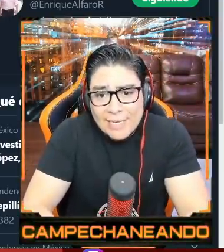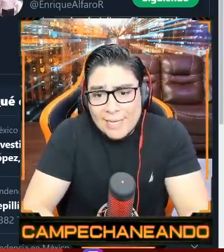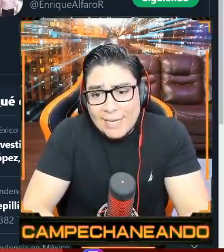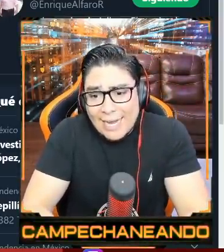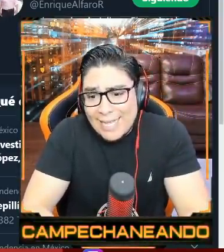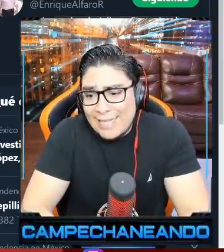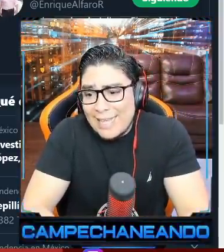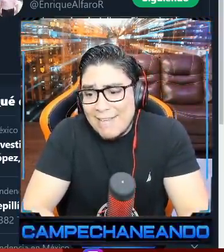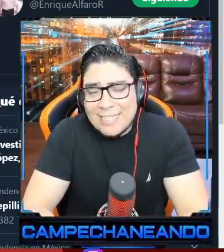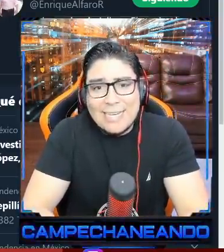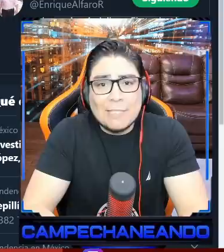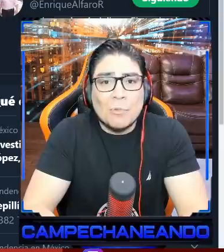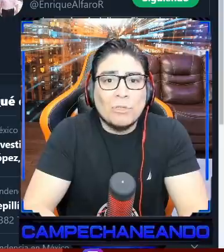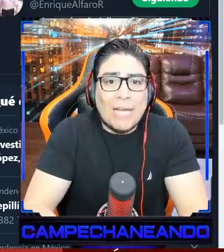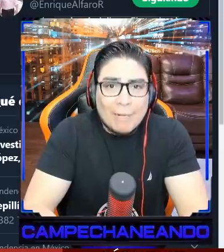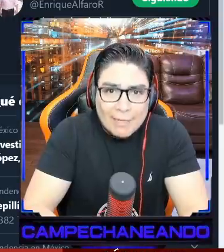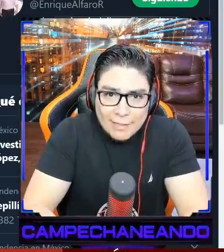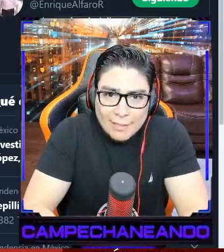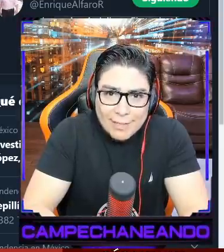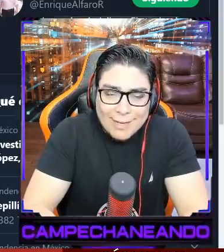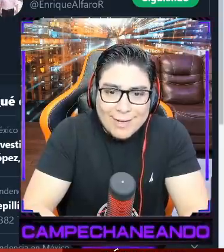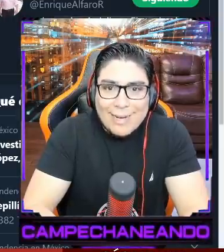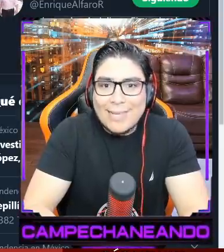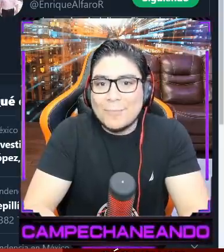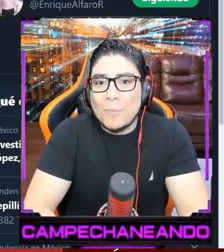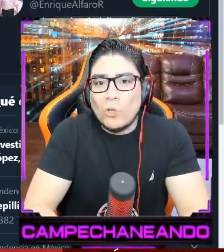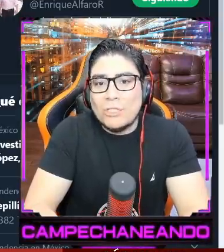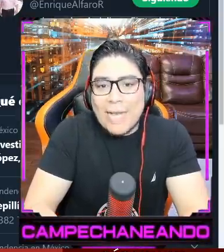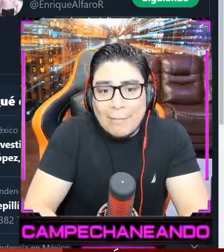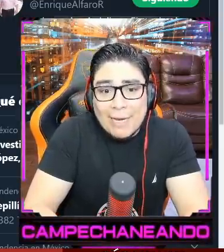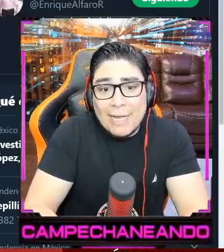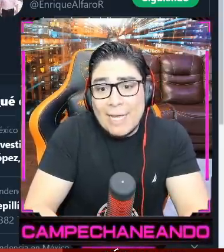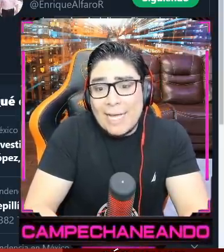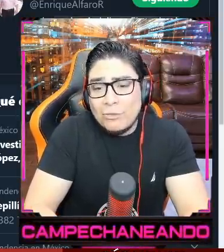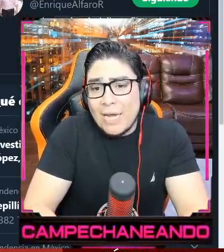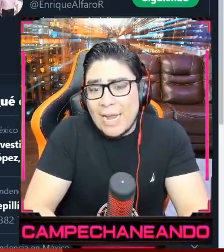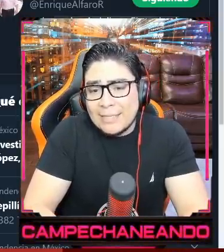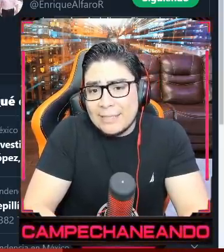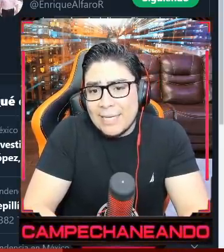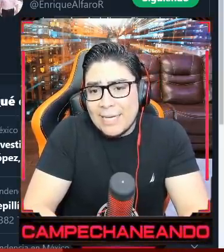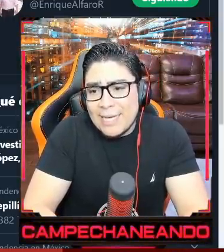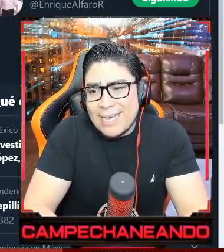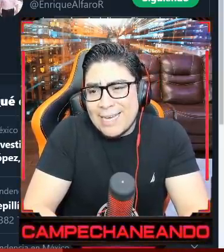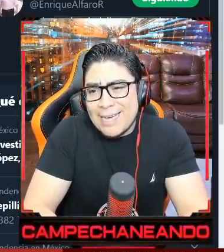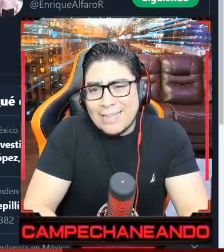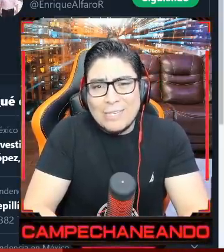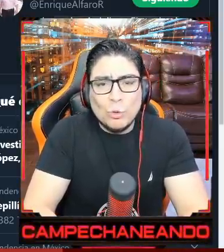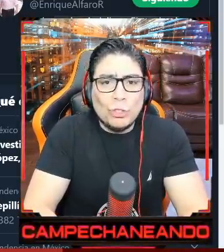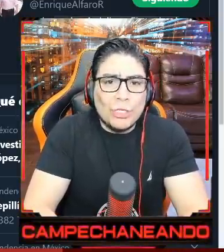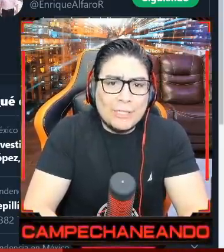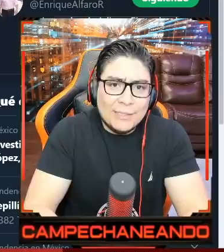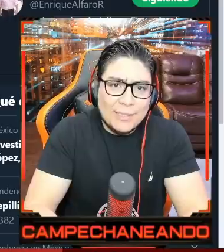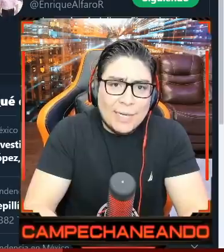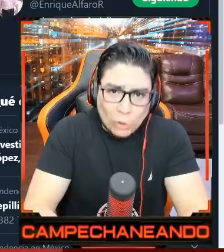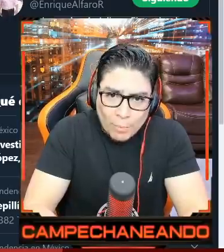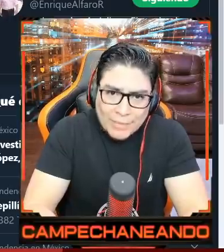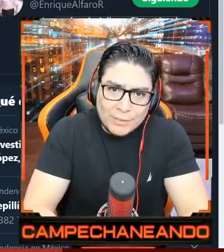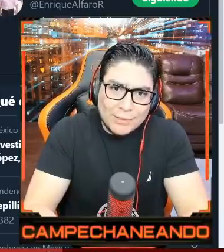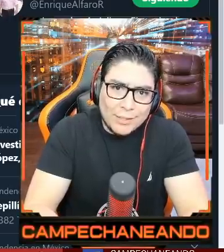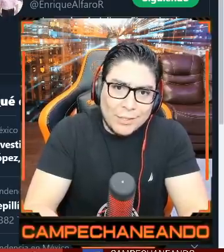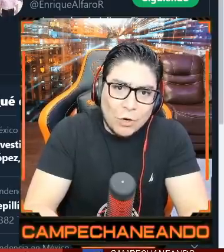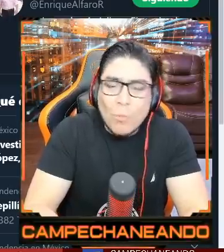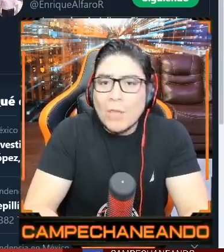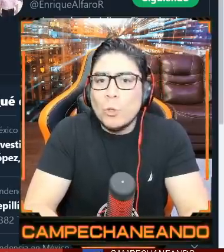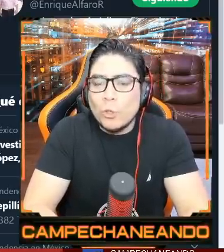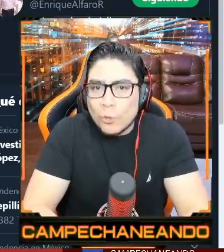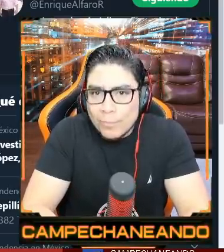la gente debe de ser responsable responsable es una de las atribuciones que tomas